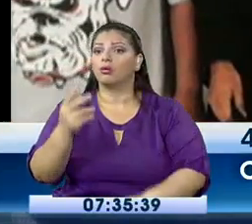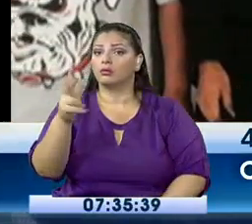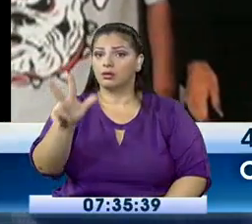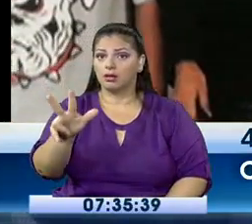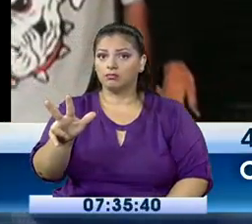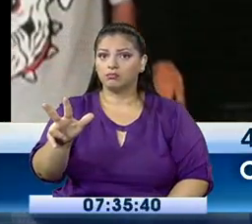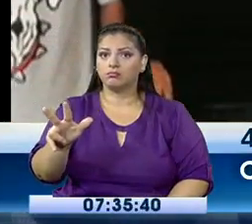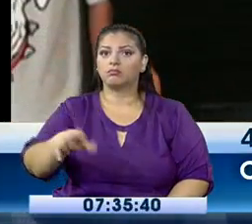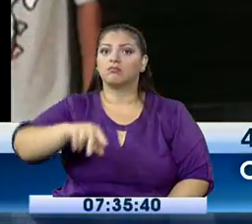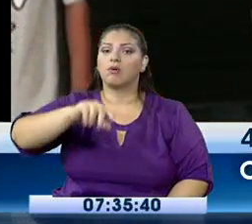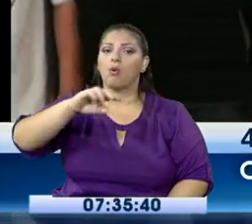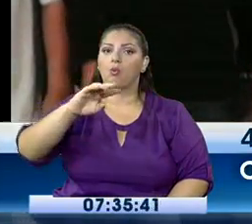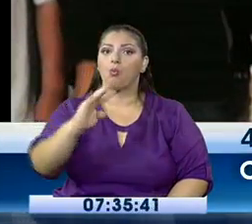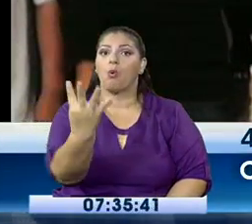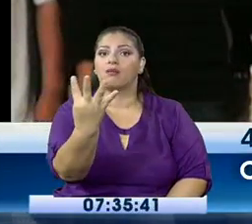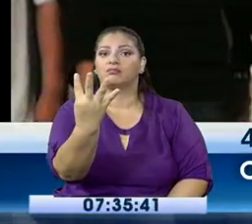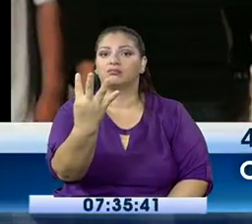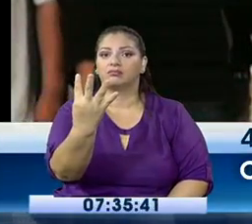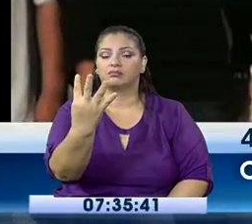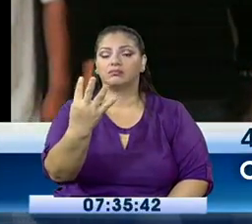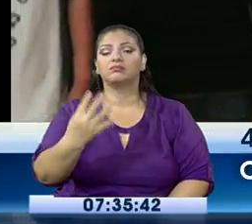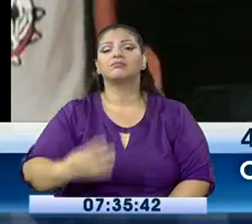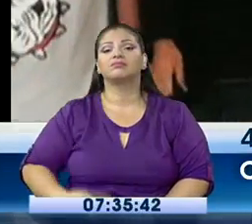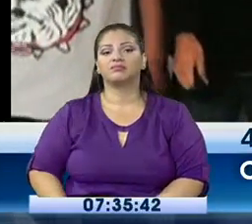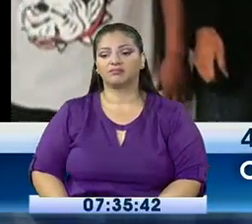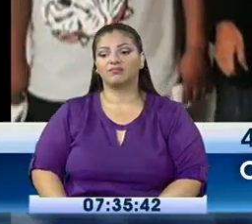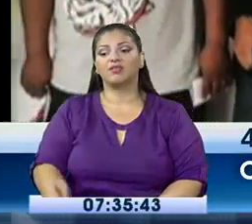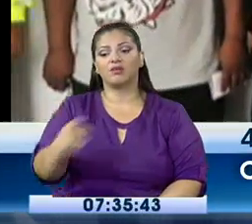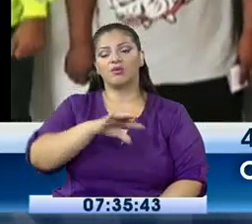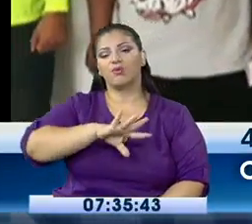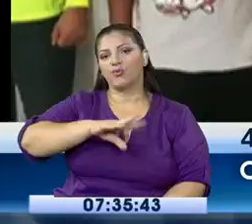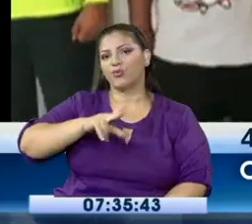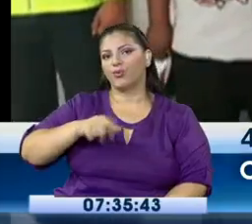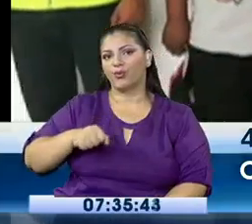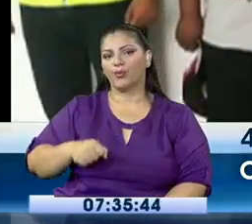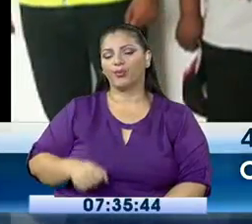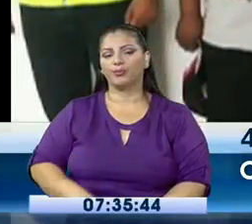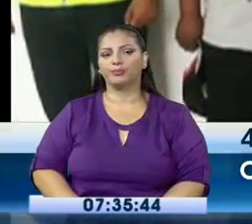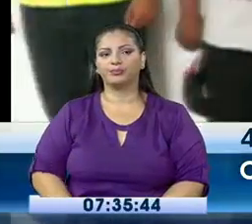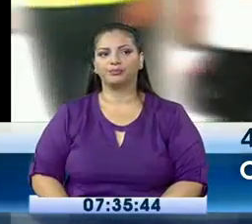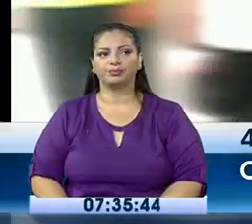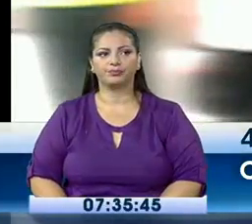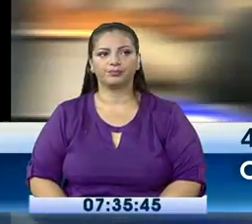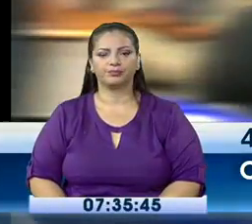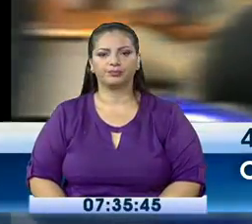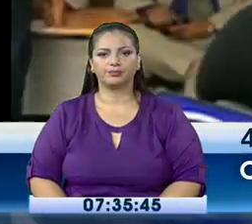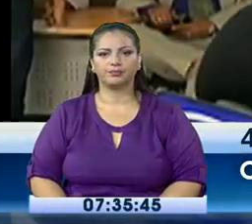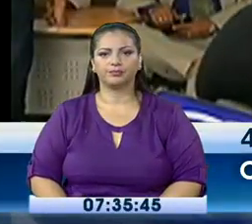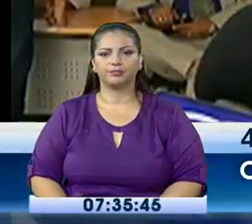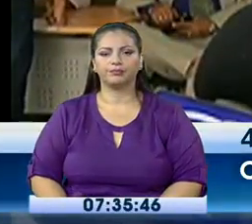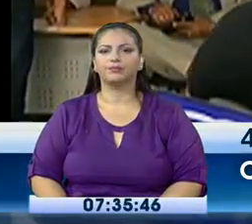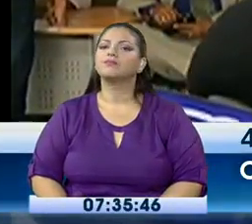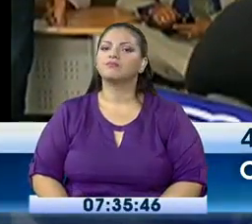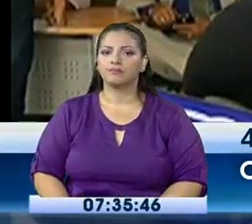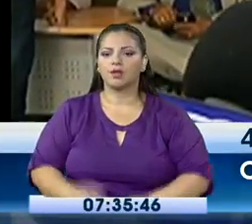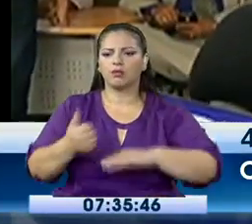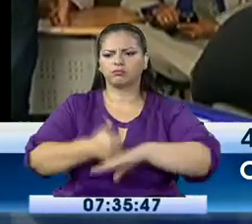implicado. Ellos están siendo investigados por el delito de robo. Los elementos constitutivos del robo, que sería de 5 a 7